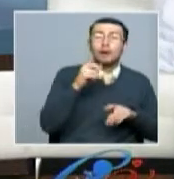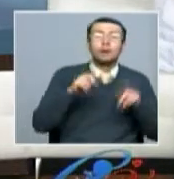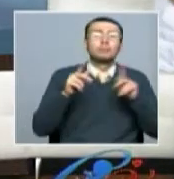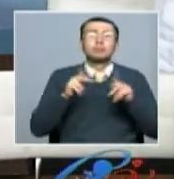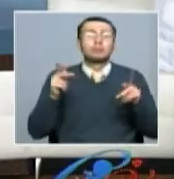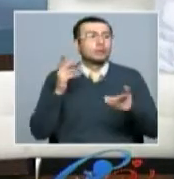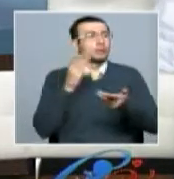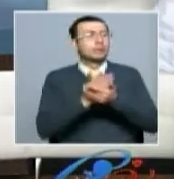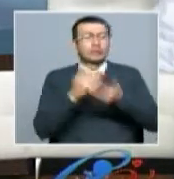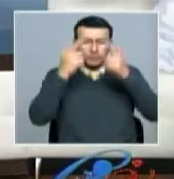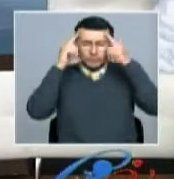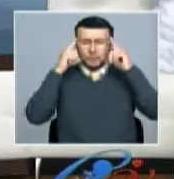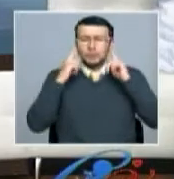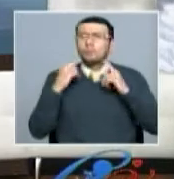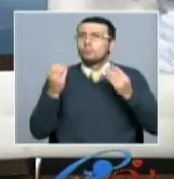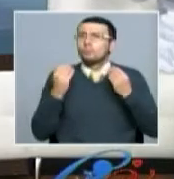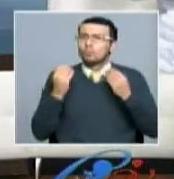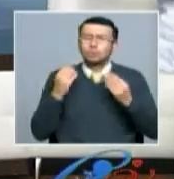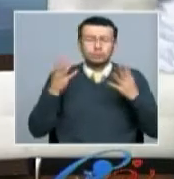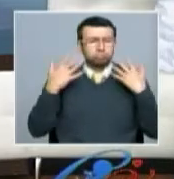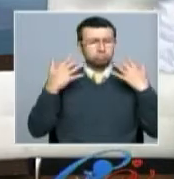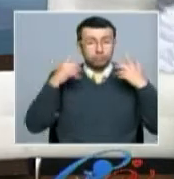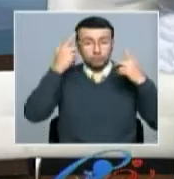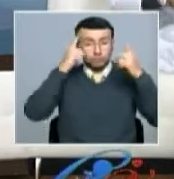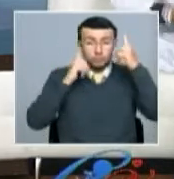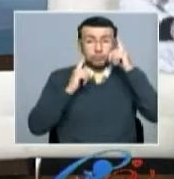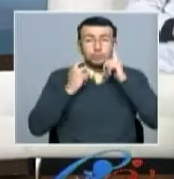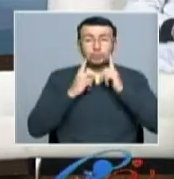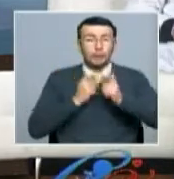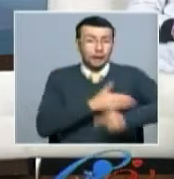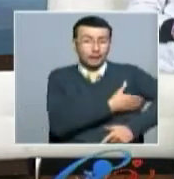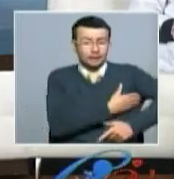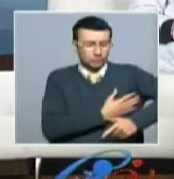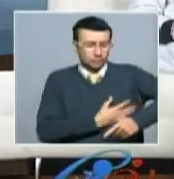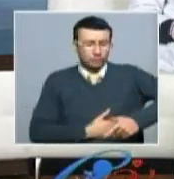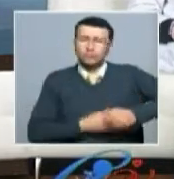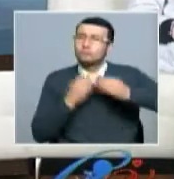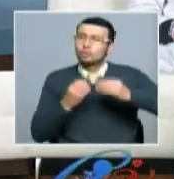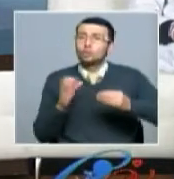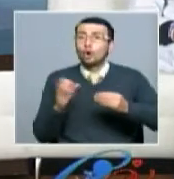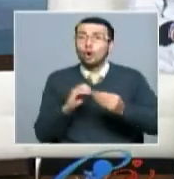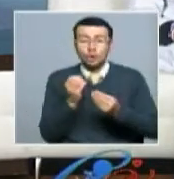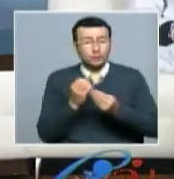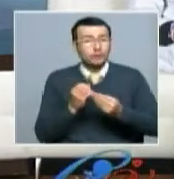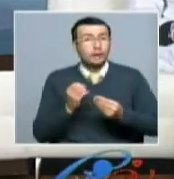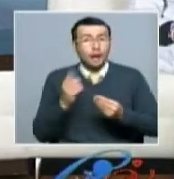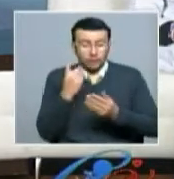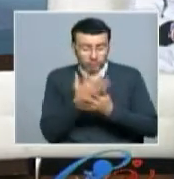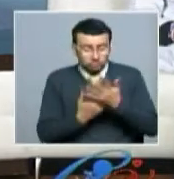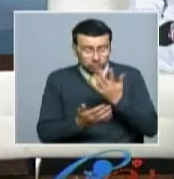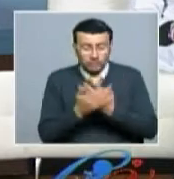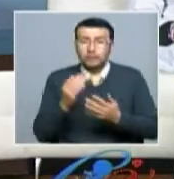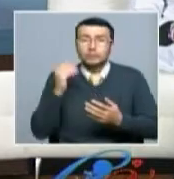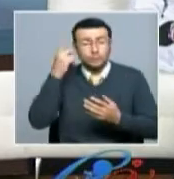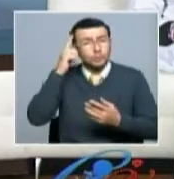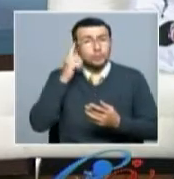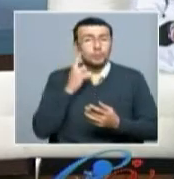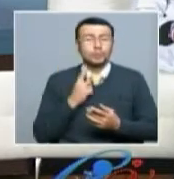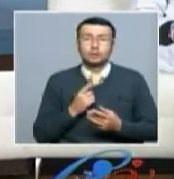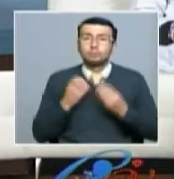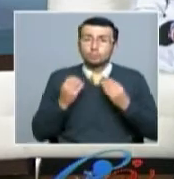sudan mucho, una hiperhidrosis en la mano o en la axila. Y muchos dicen, me tuvieron que hacer una cirugía,